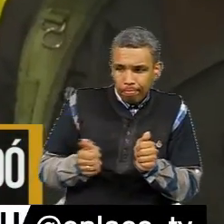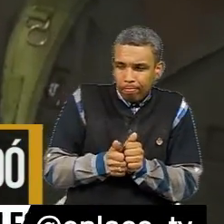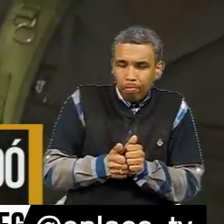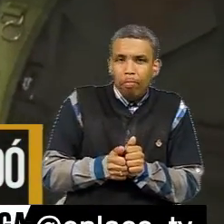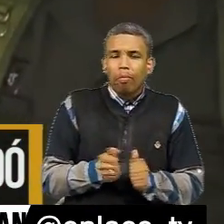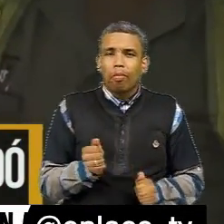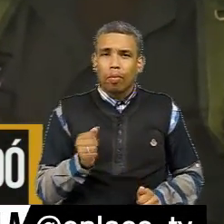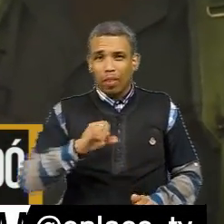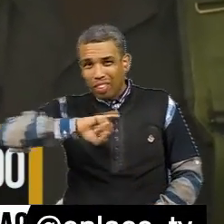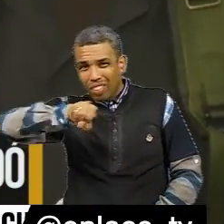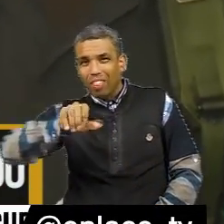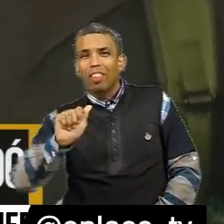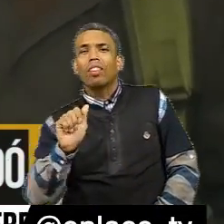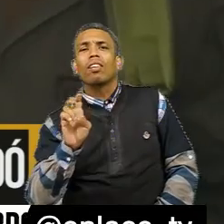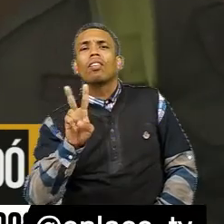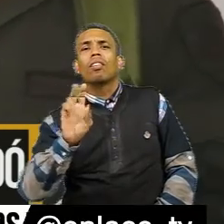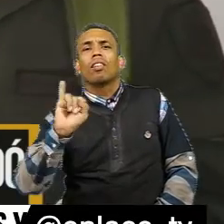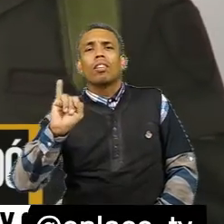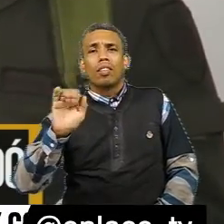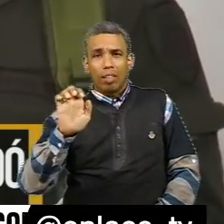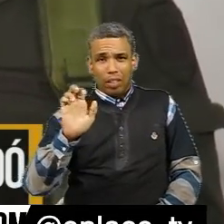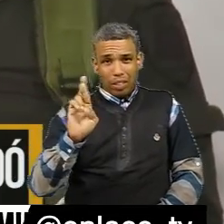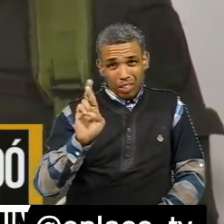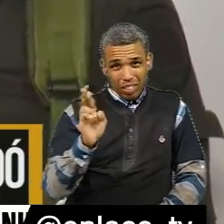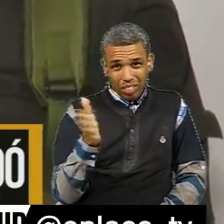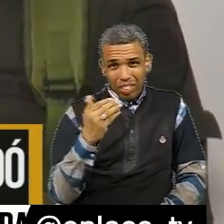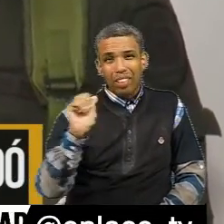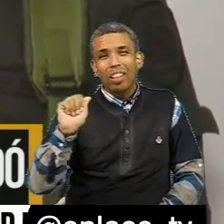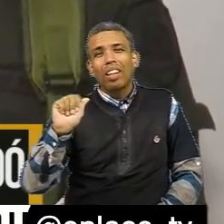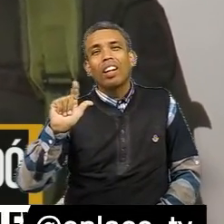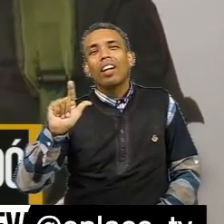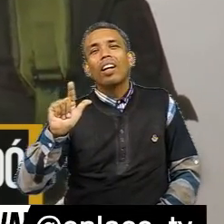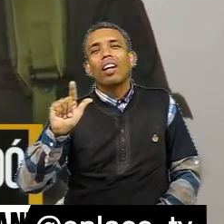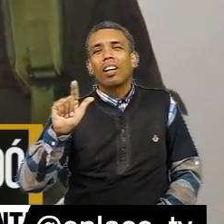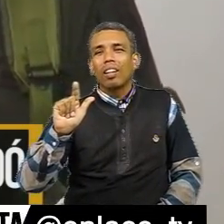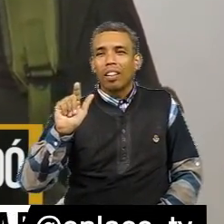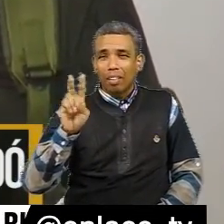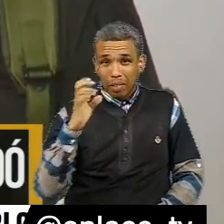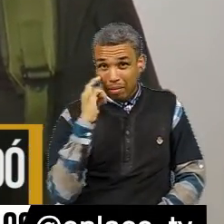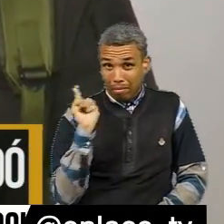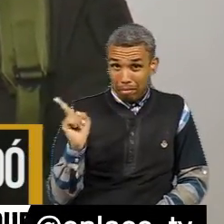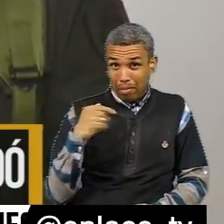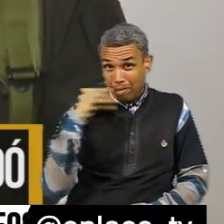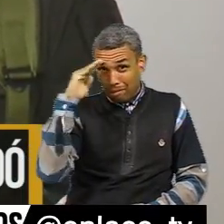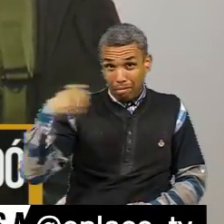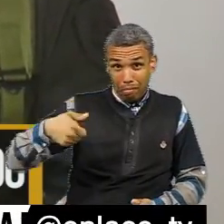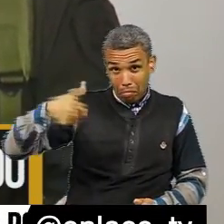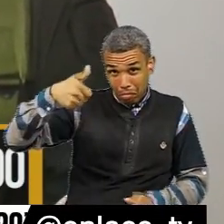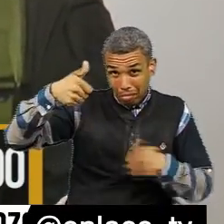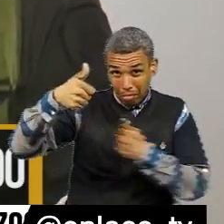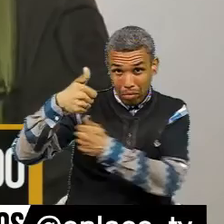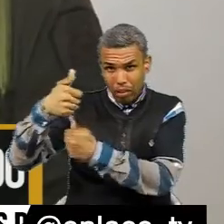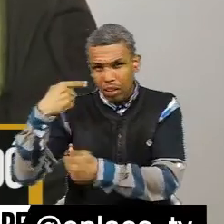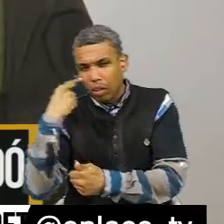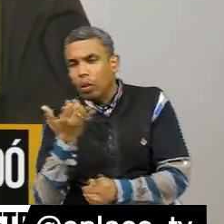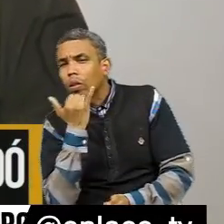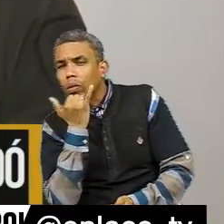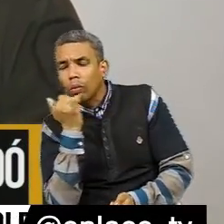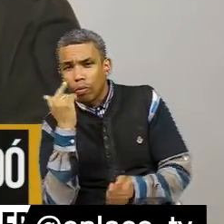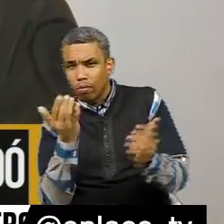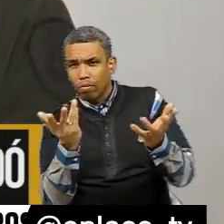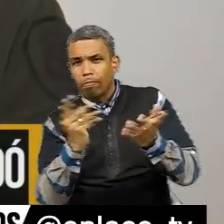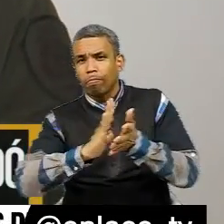comandante del primer distrito de policía Magdalena Medio. Mayor, muy buenas tardes. Bienvenido a Enlace Noticias y qué decir sobre este asesinato que se registra en la